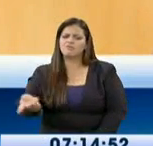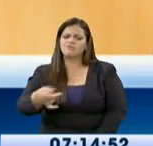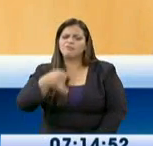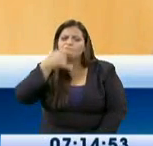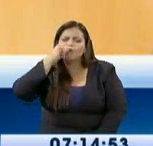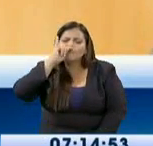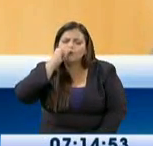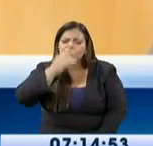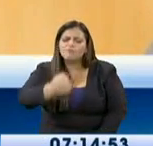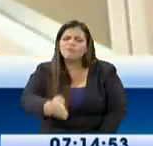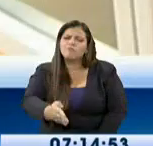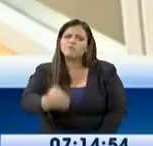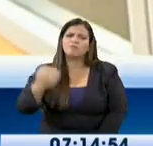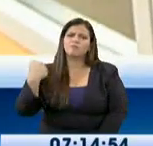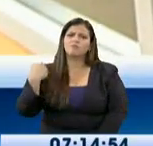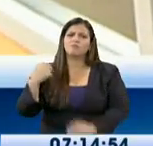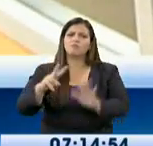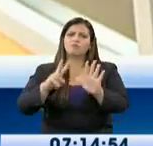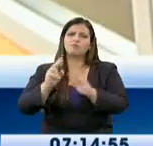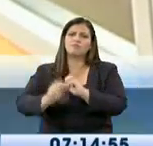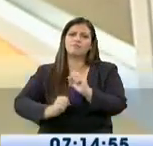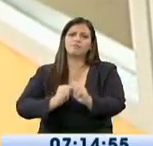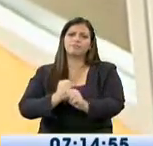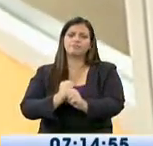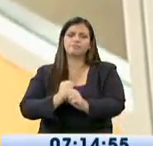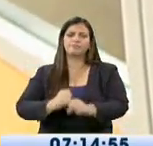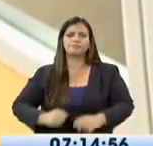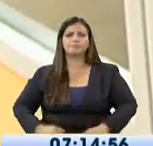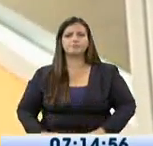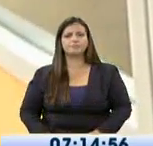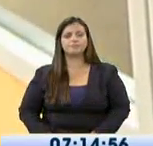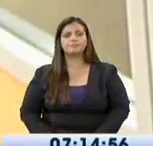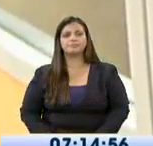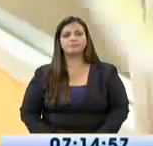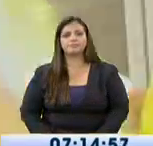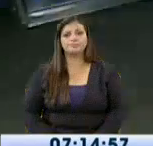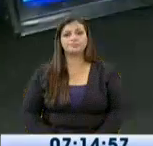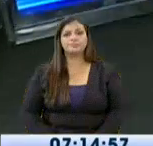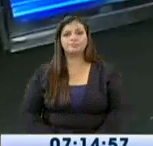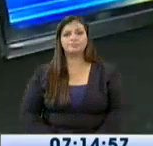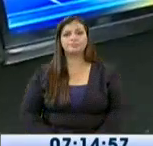es un menor de 7 años. Informó Luxiola Salazar.